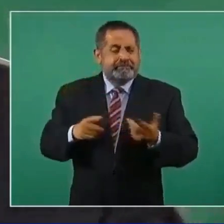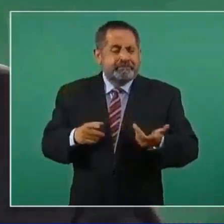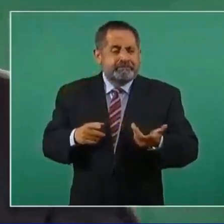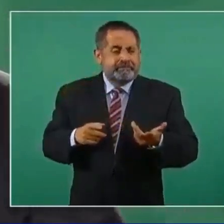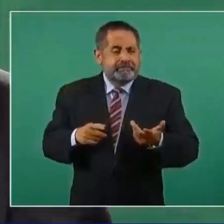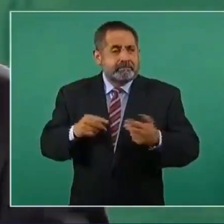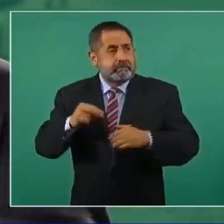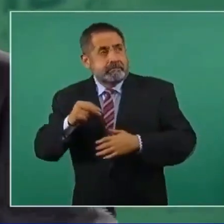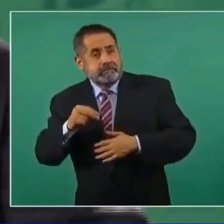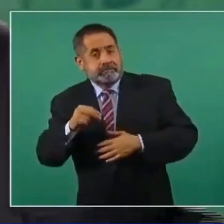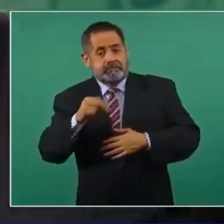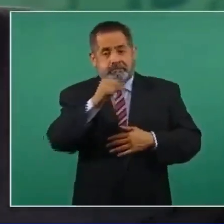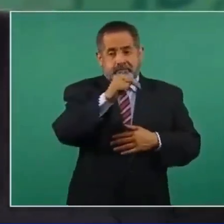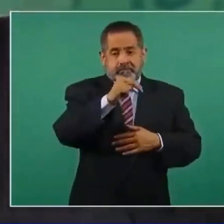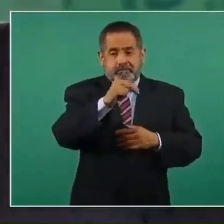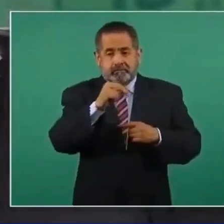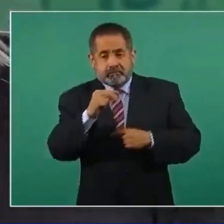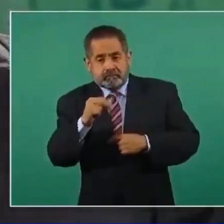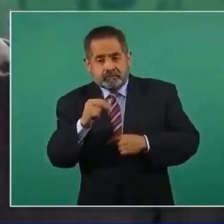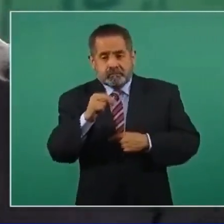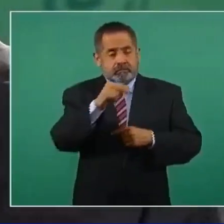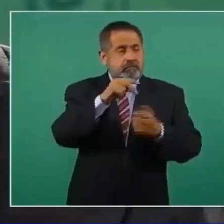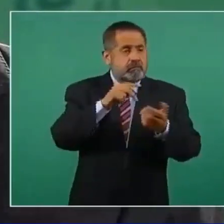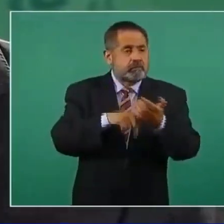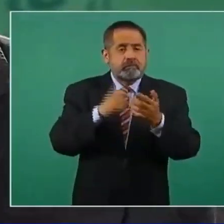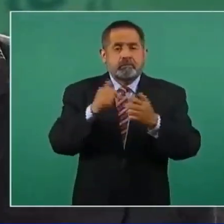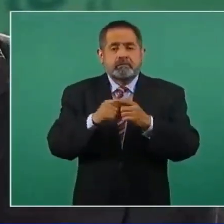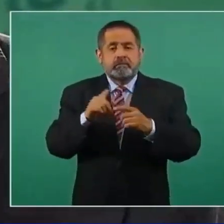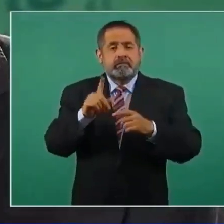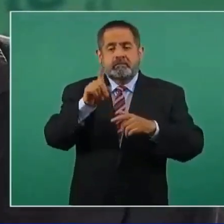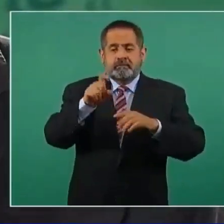el norte y a las aguas profundas,